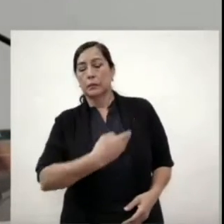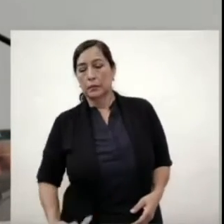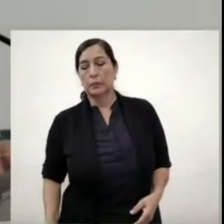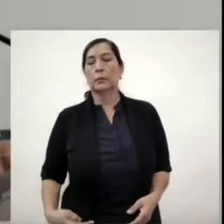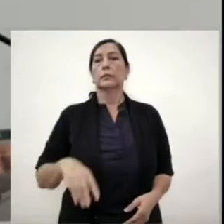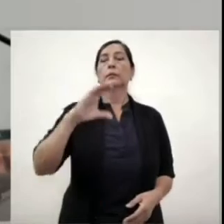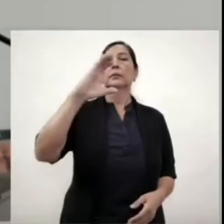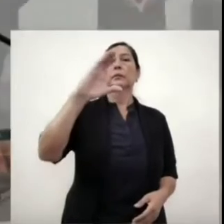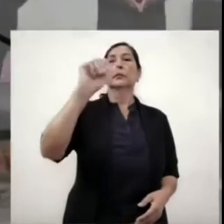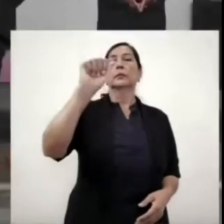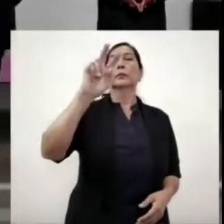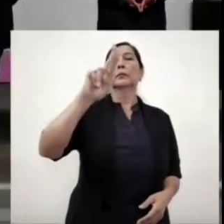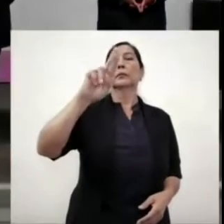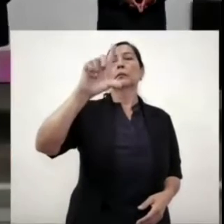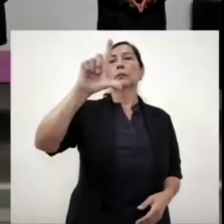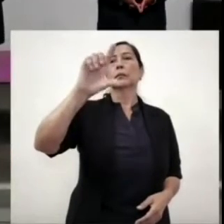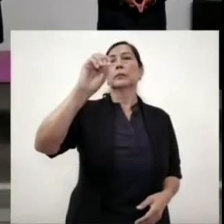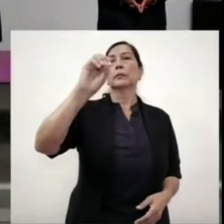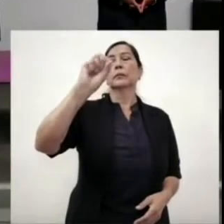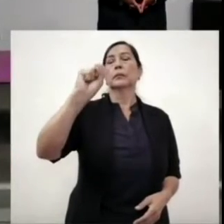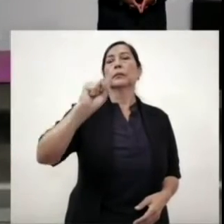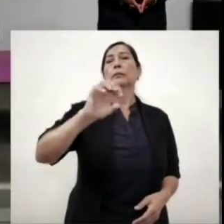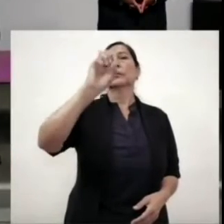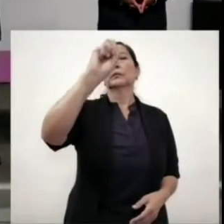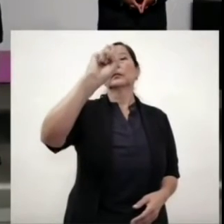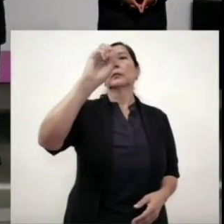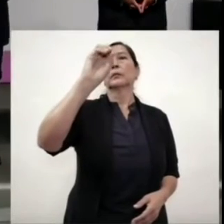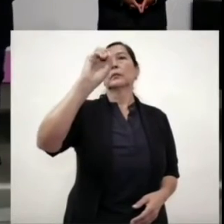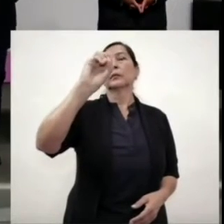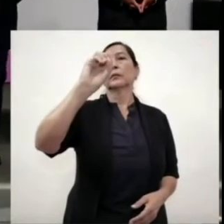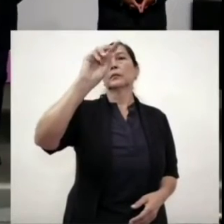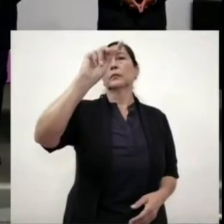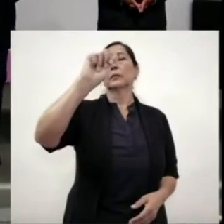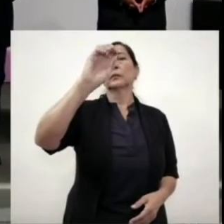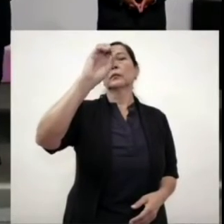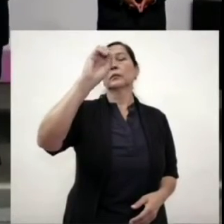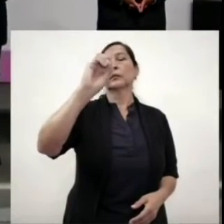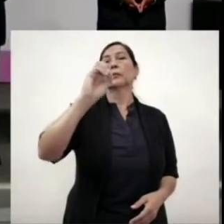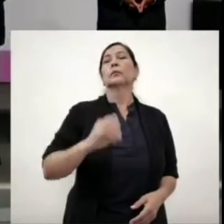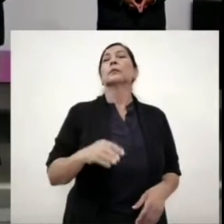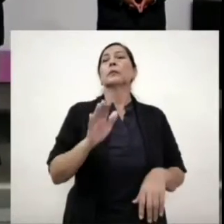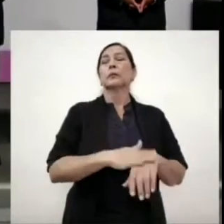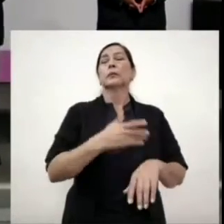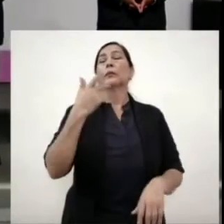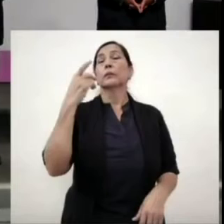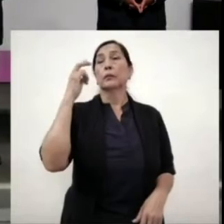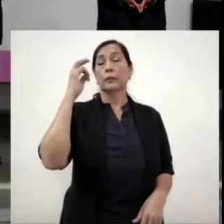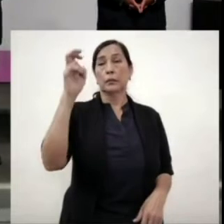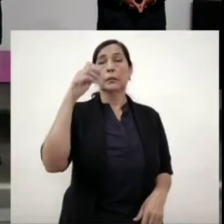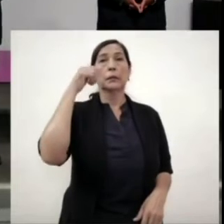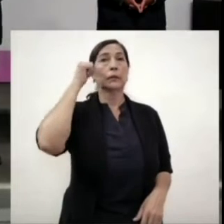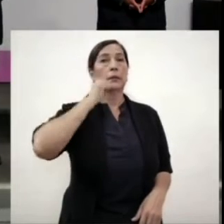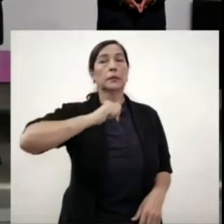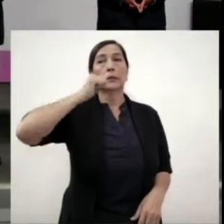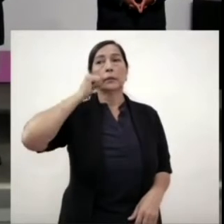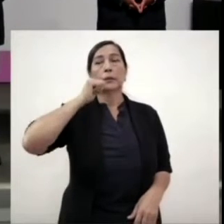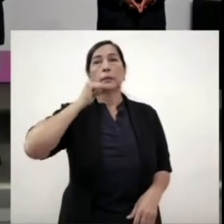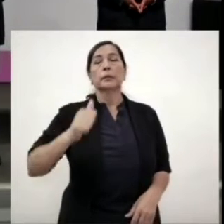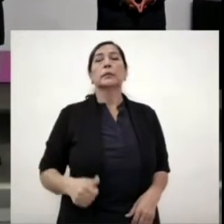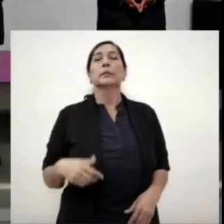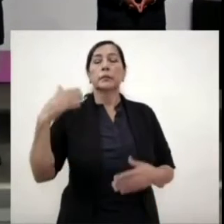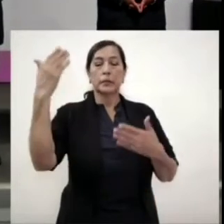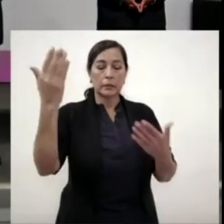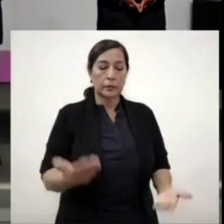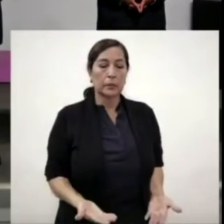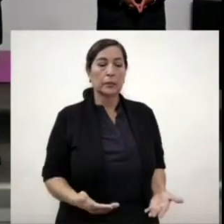siempre ha distinguido su labor política como presidente con una estrecha relación